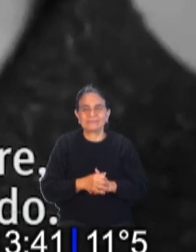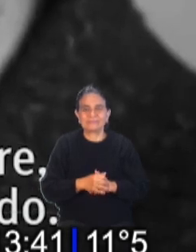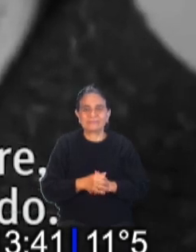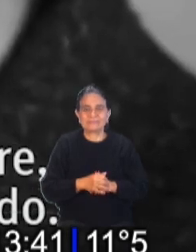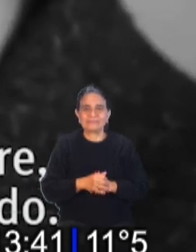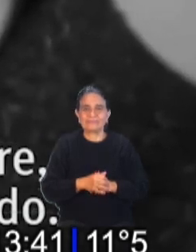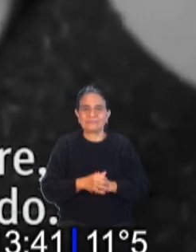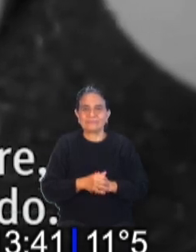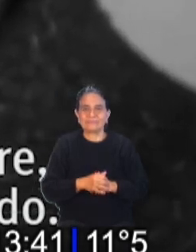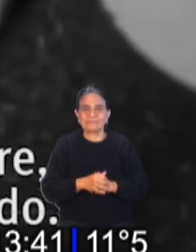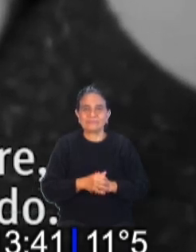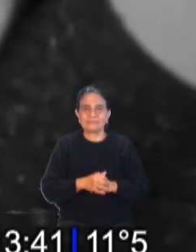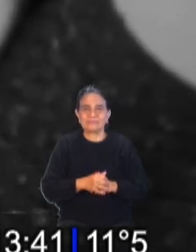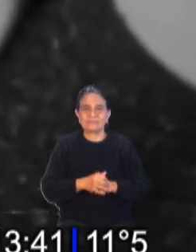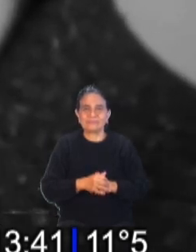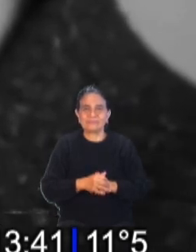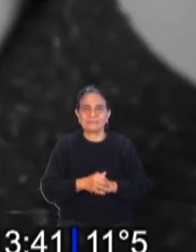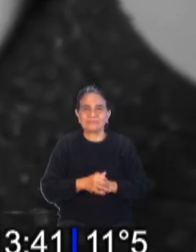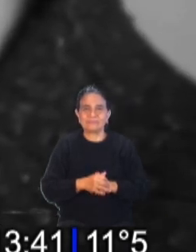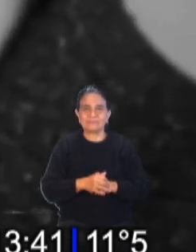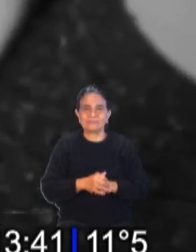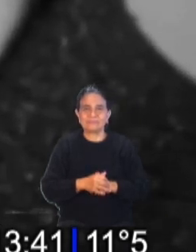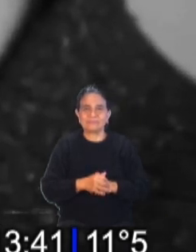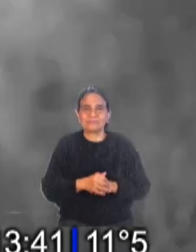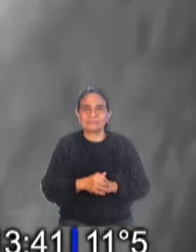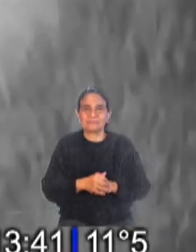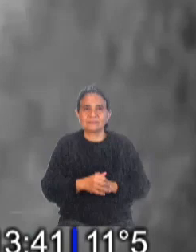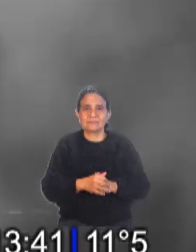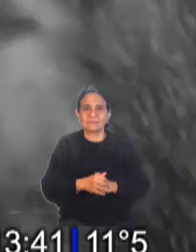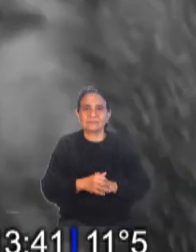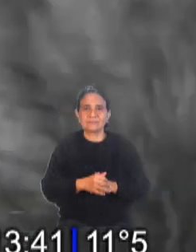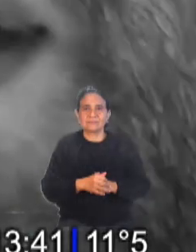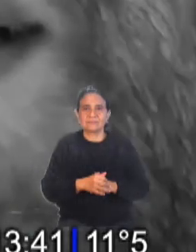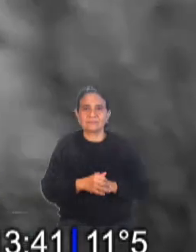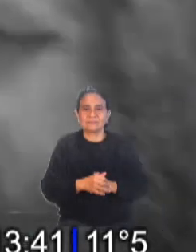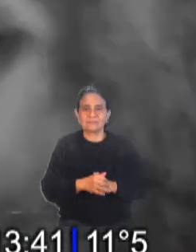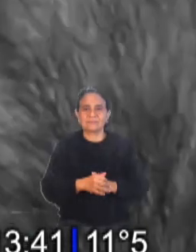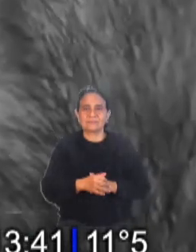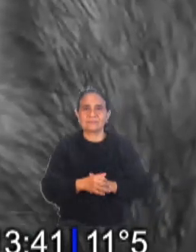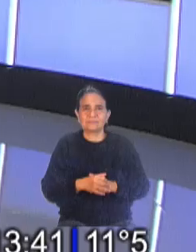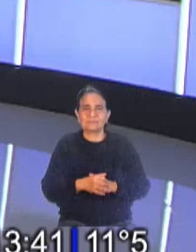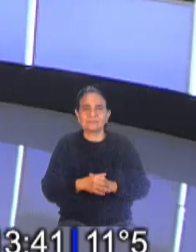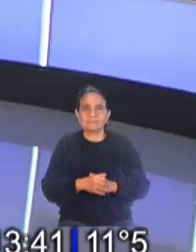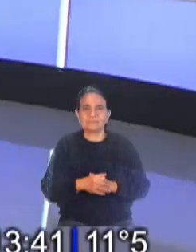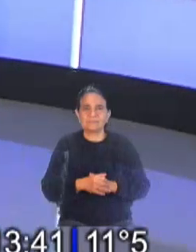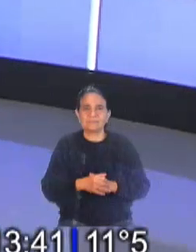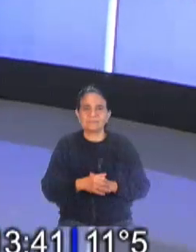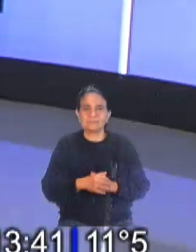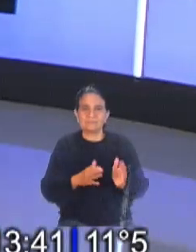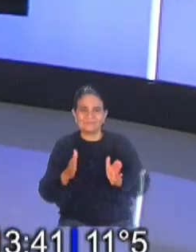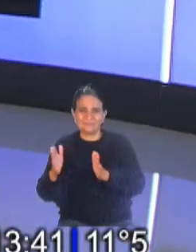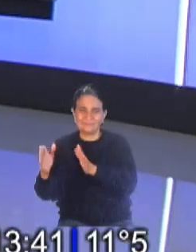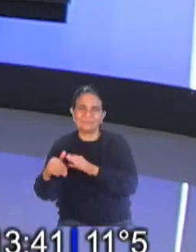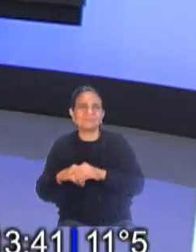Is that bitch o'clock? Yeah, it's thick 30. I've been through a lot, but I'm still. Y